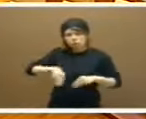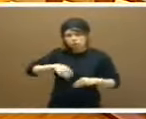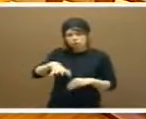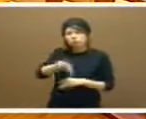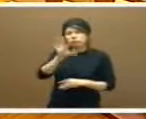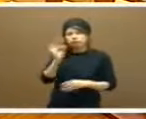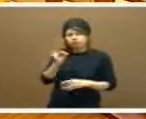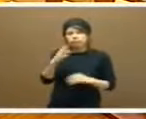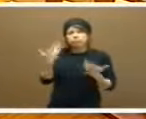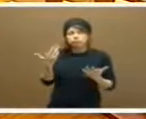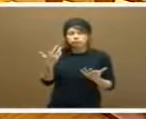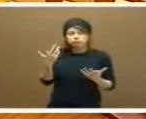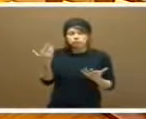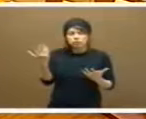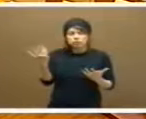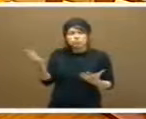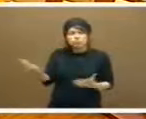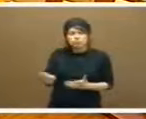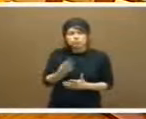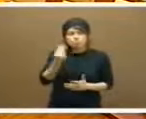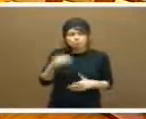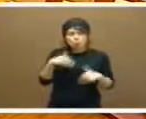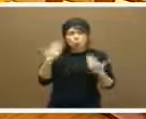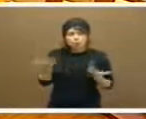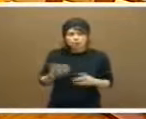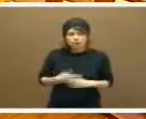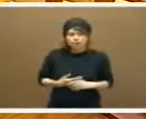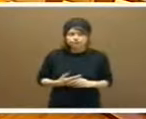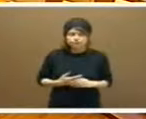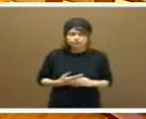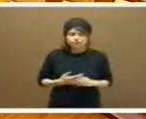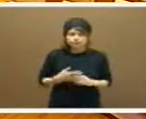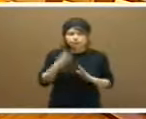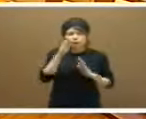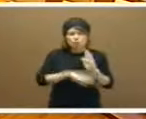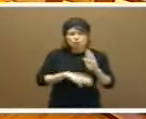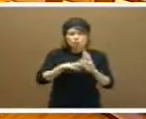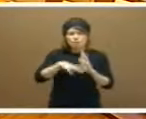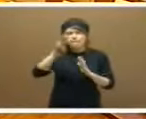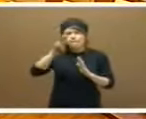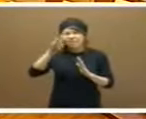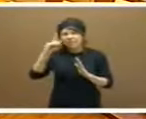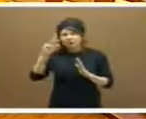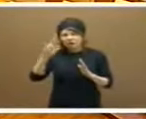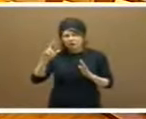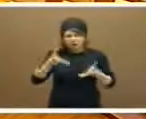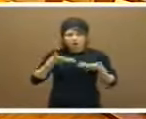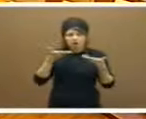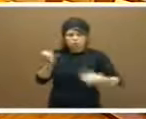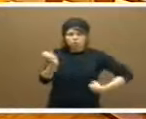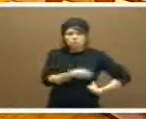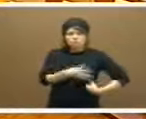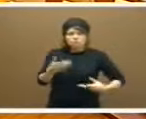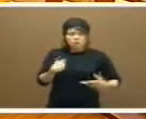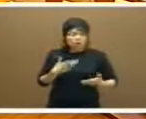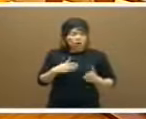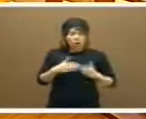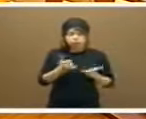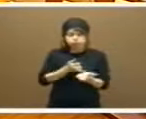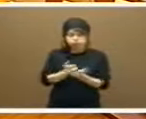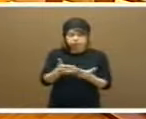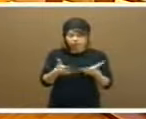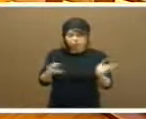para conseguir una mayor ejecución de estos fondos FEADER son las siguientes. Hemos reprogramado el PDR, habilitando los fondos de las líneas que no se habían abierto nunca o que